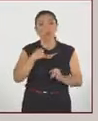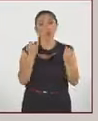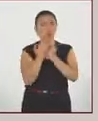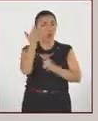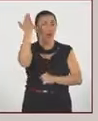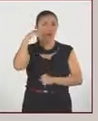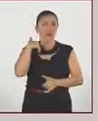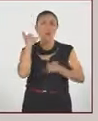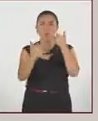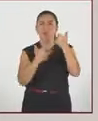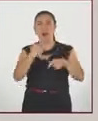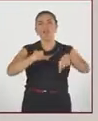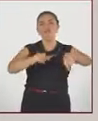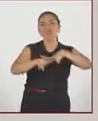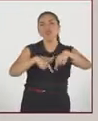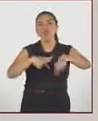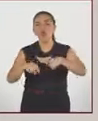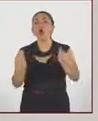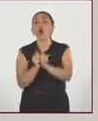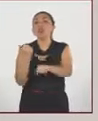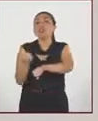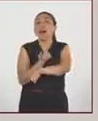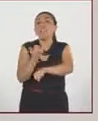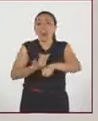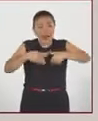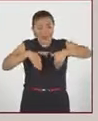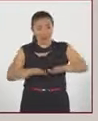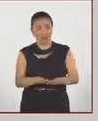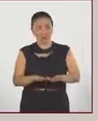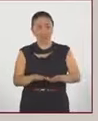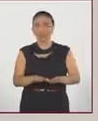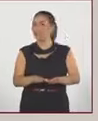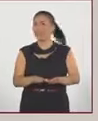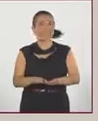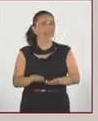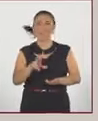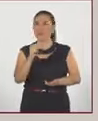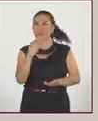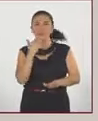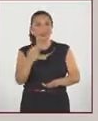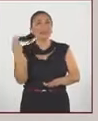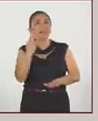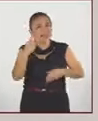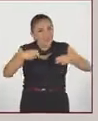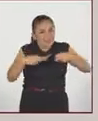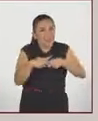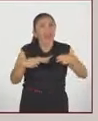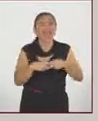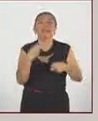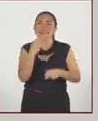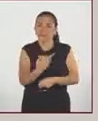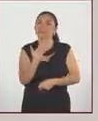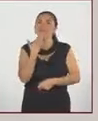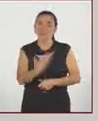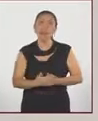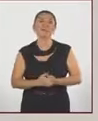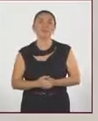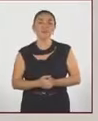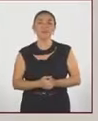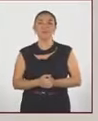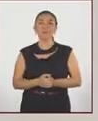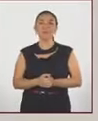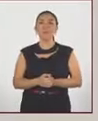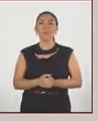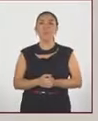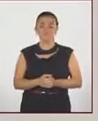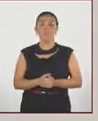jugaba fútbol con zapatos, ¿no? Entonces no siempre es lo más correcto, ¿no? Exactamente.